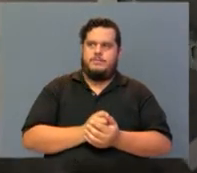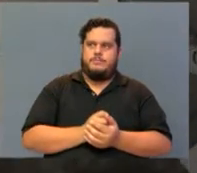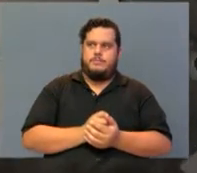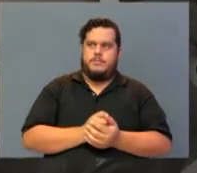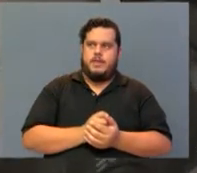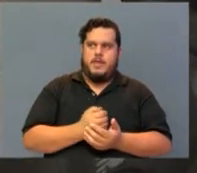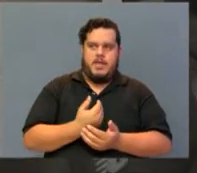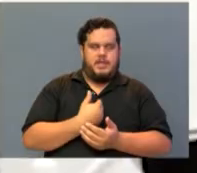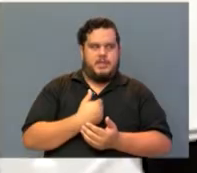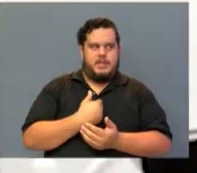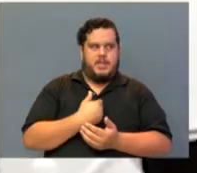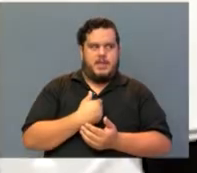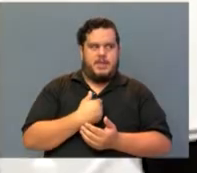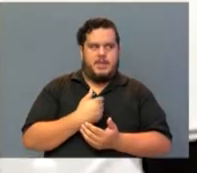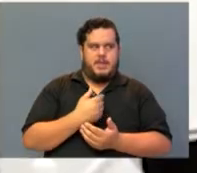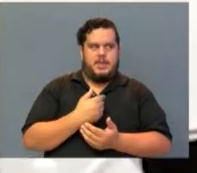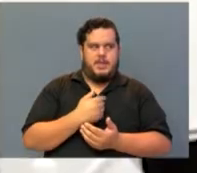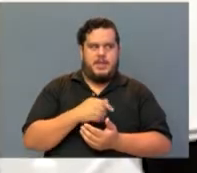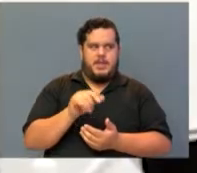tener